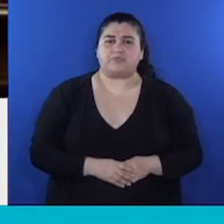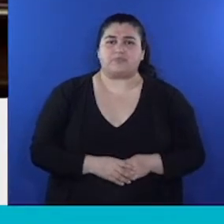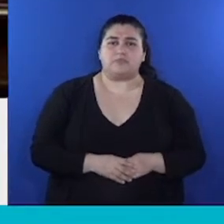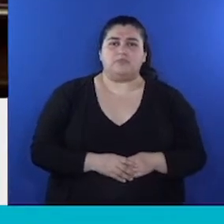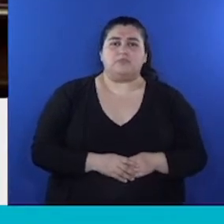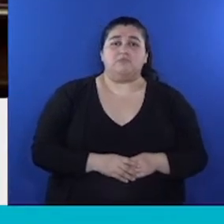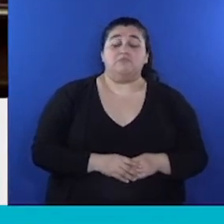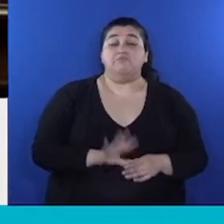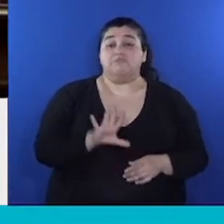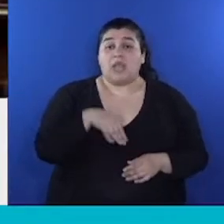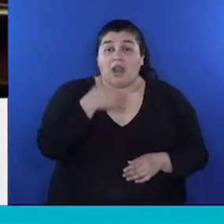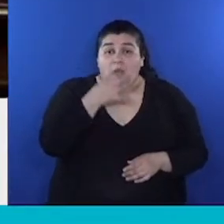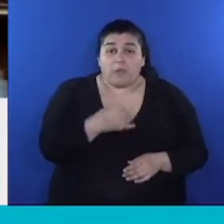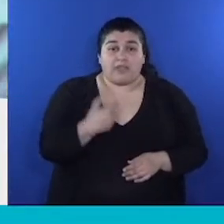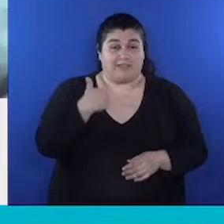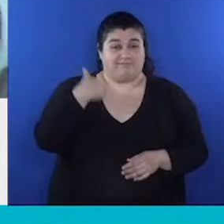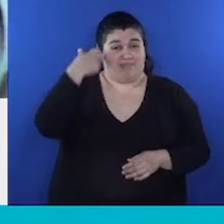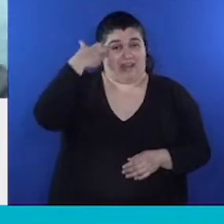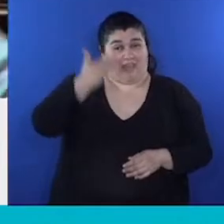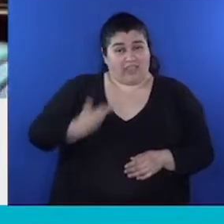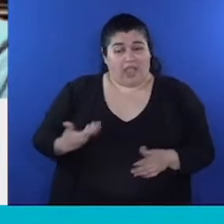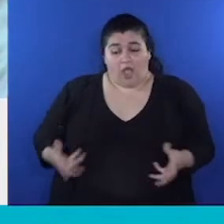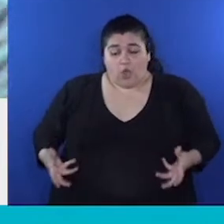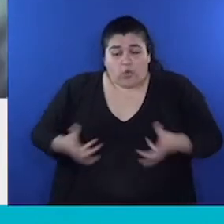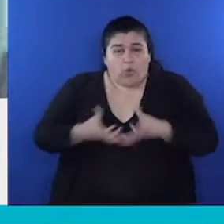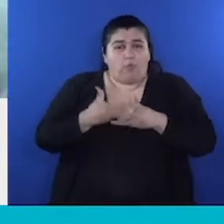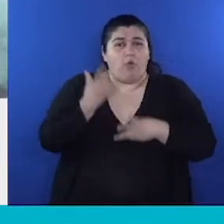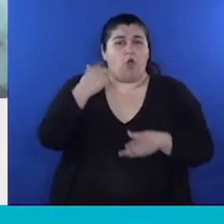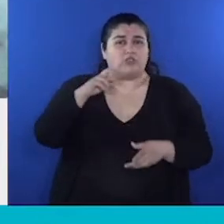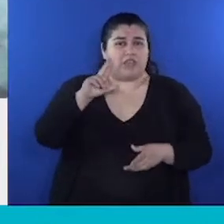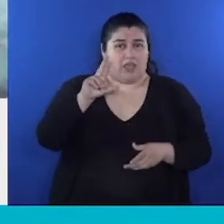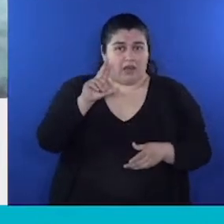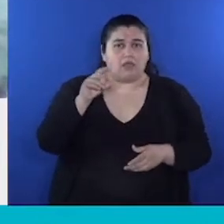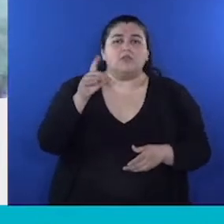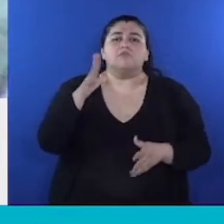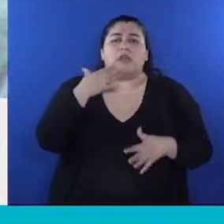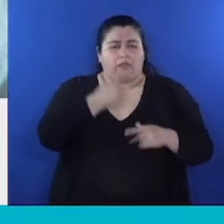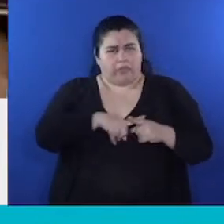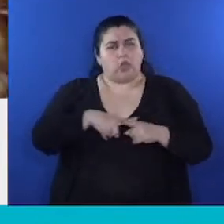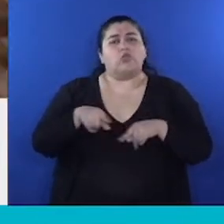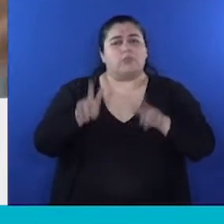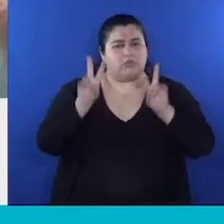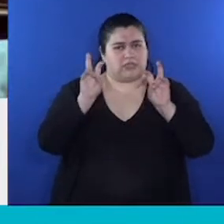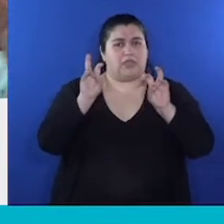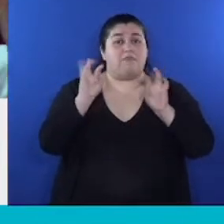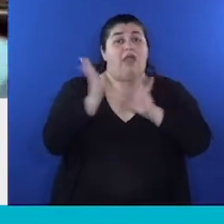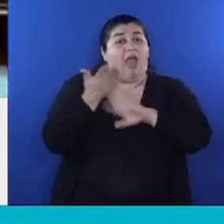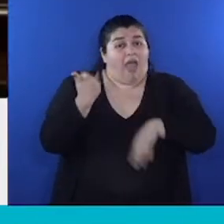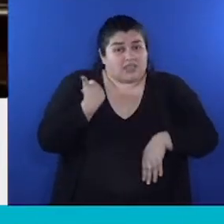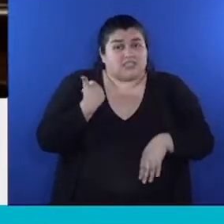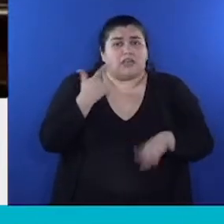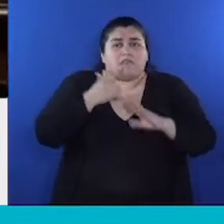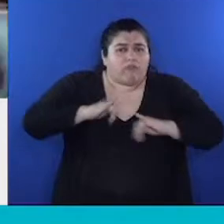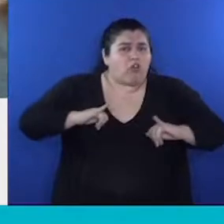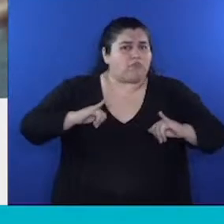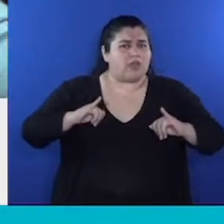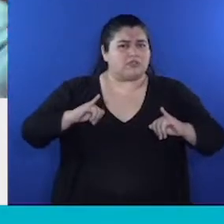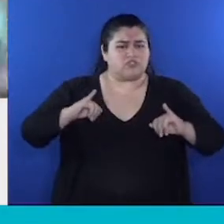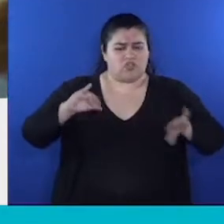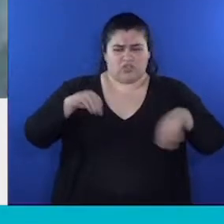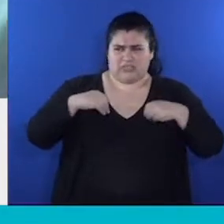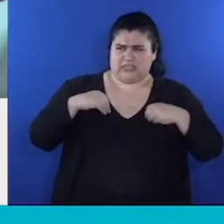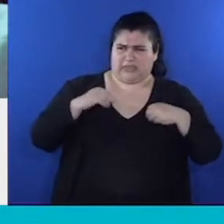Y la verdad que como radicales y como bloque radical lo discutimos el tema, porque ayer en las primeras informaciones no nos sentimos